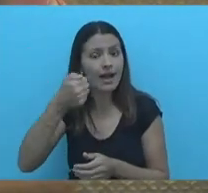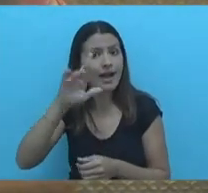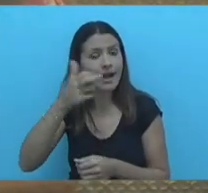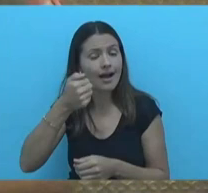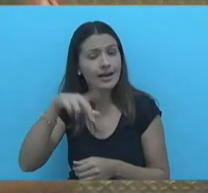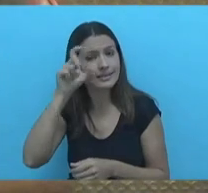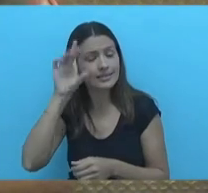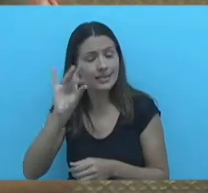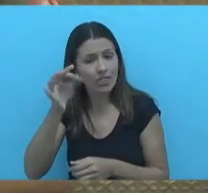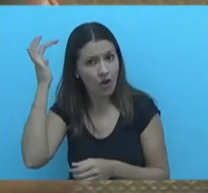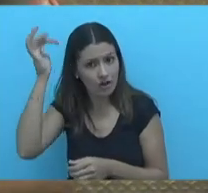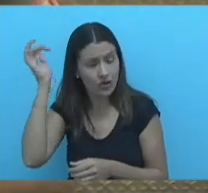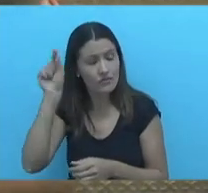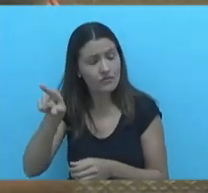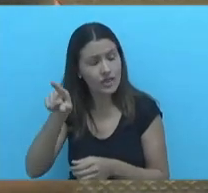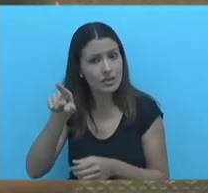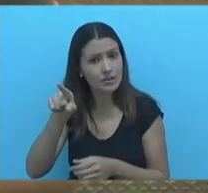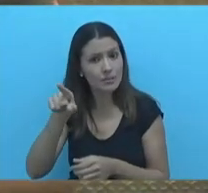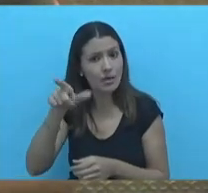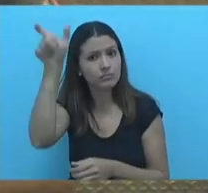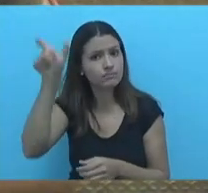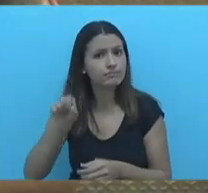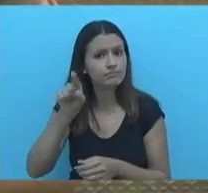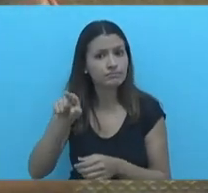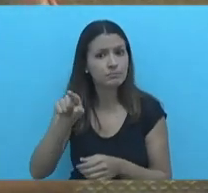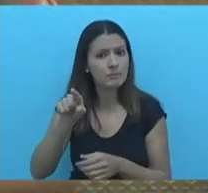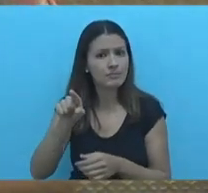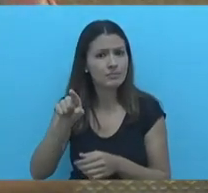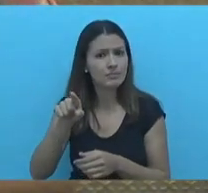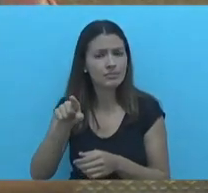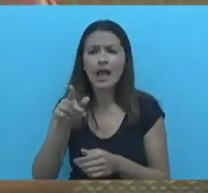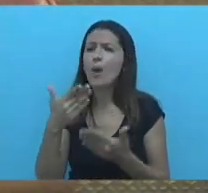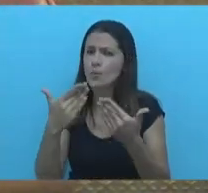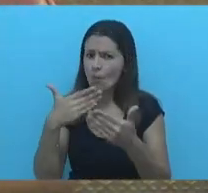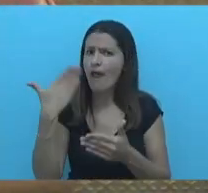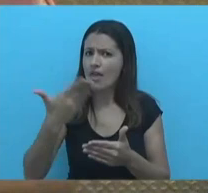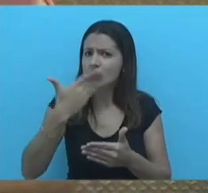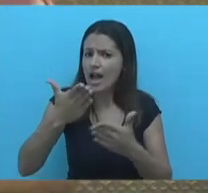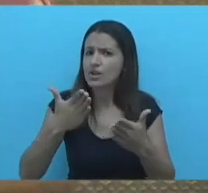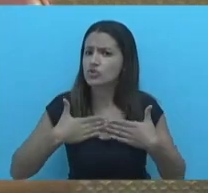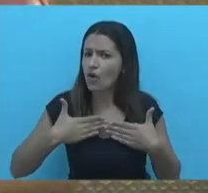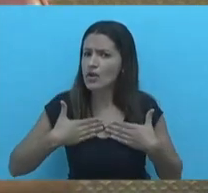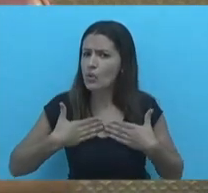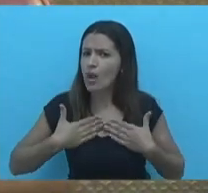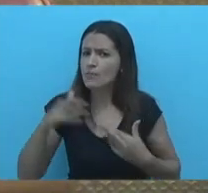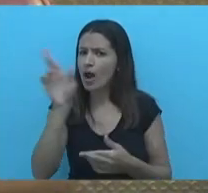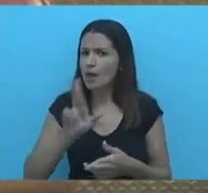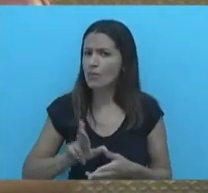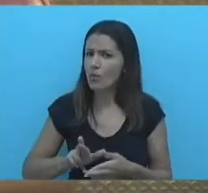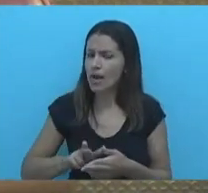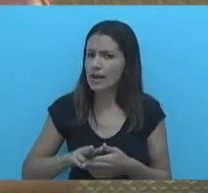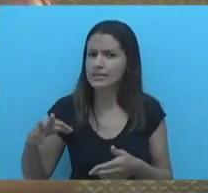menos, el tipo que tiene supuestamente la autoridad moral de hablar del cuerpo de las mujeres, cuando en el